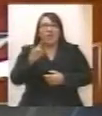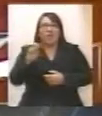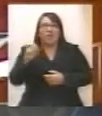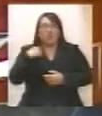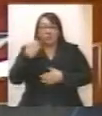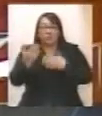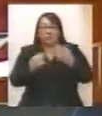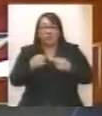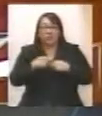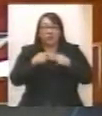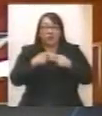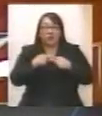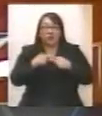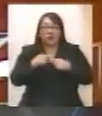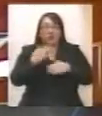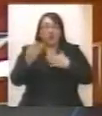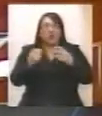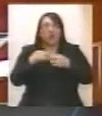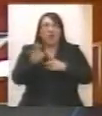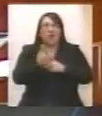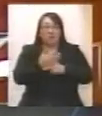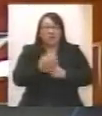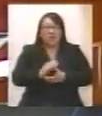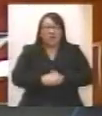poema Oración a la Bandera.